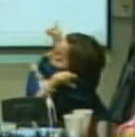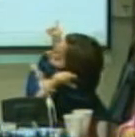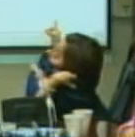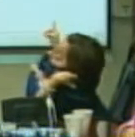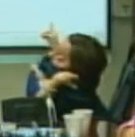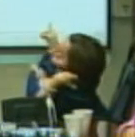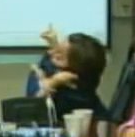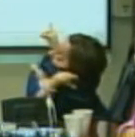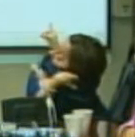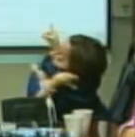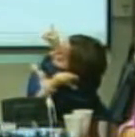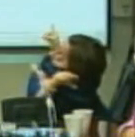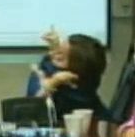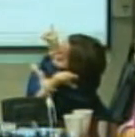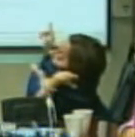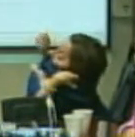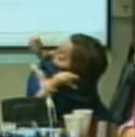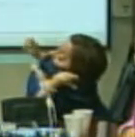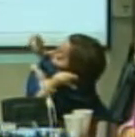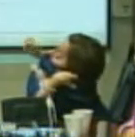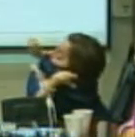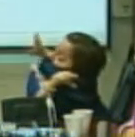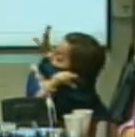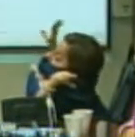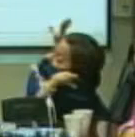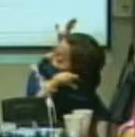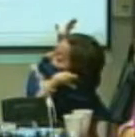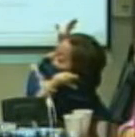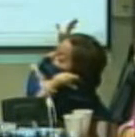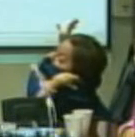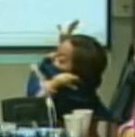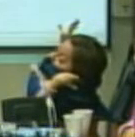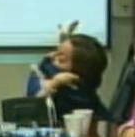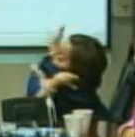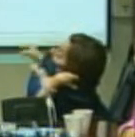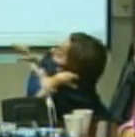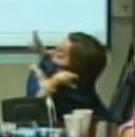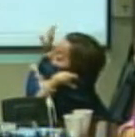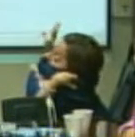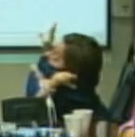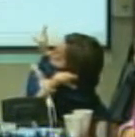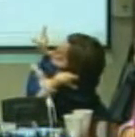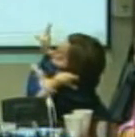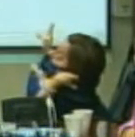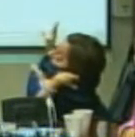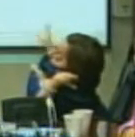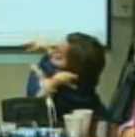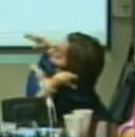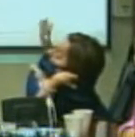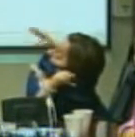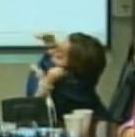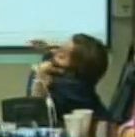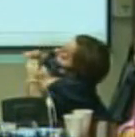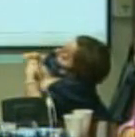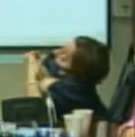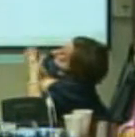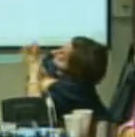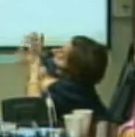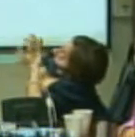de empresa privada. Es Código Procesal de Trabajo para todo el país, para todas